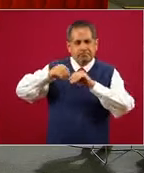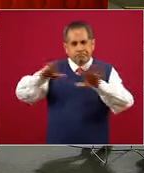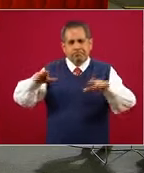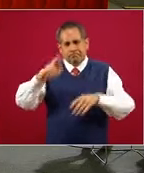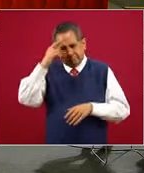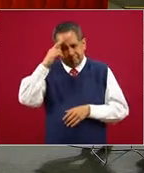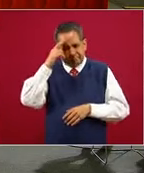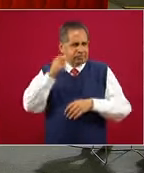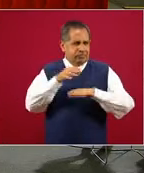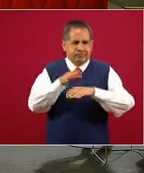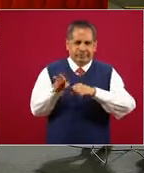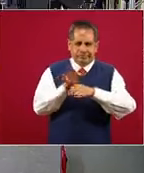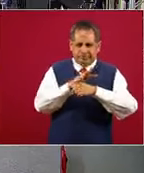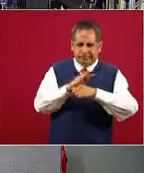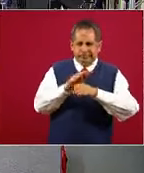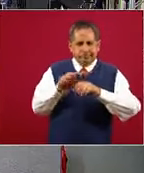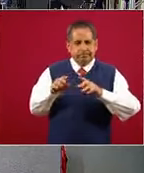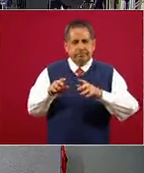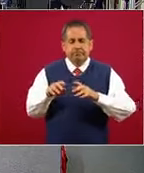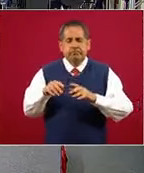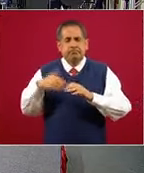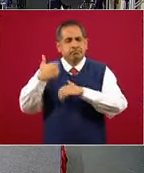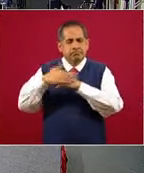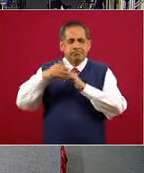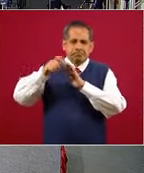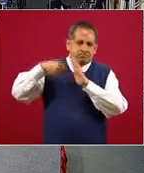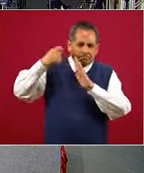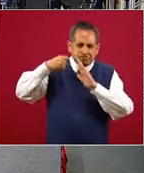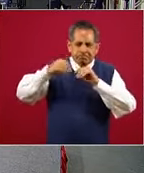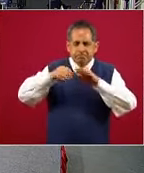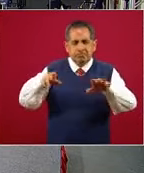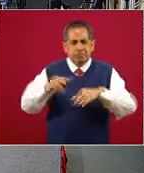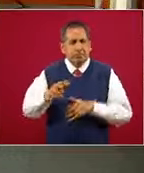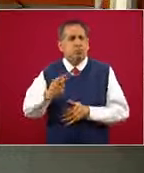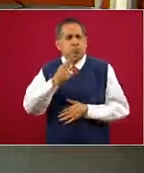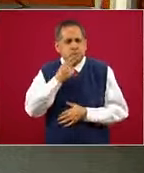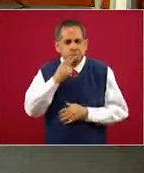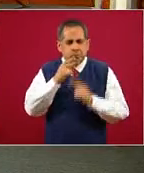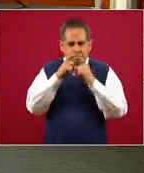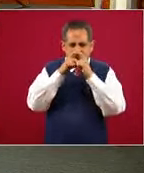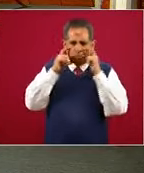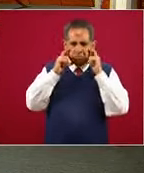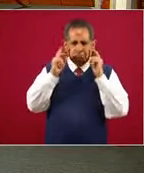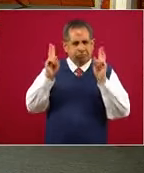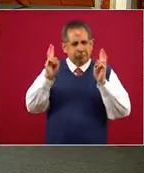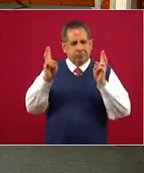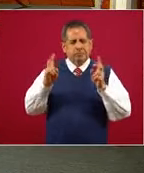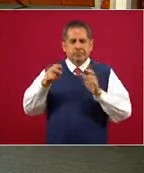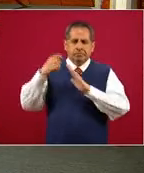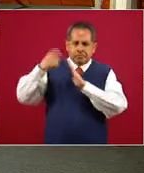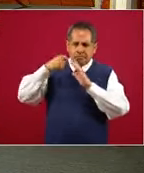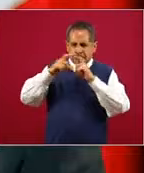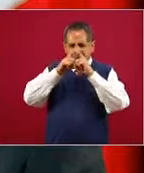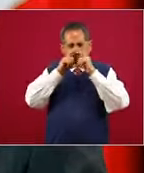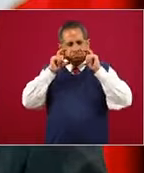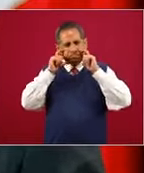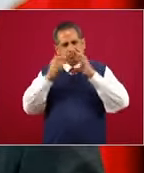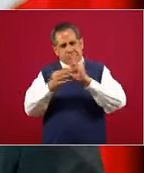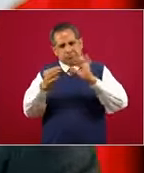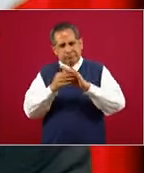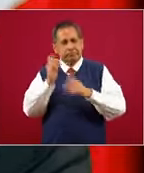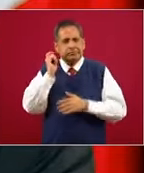larga, un video que sea "Usa tu cubrebocas", se va a llamar el video, y lo que va a